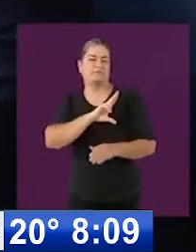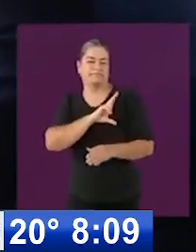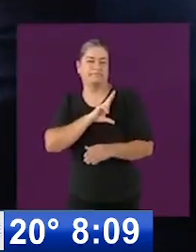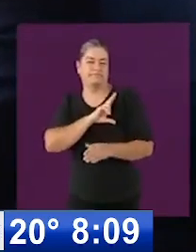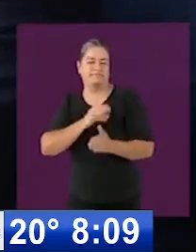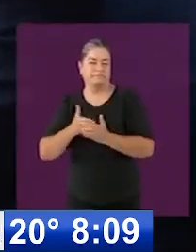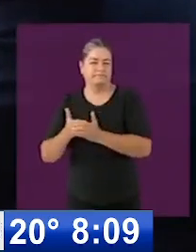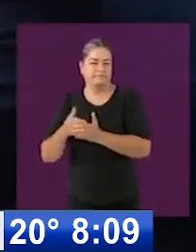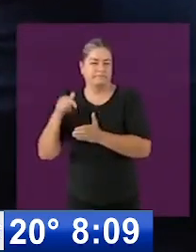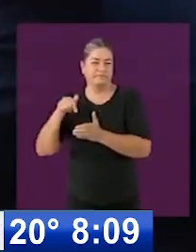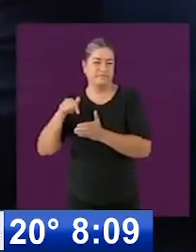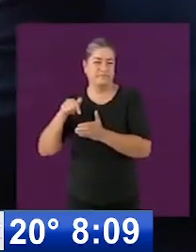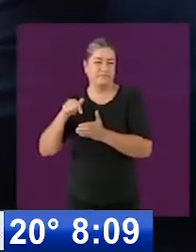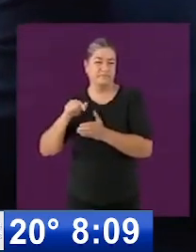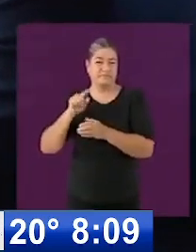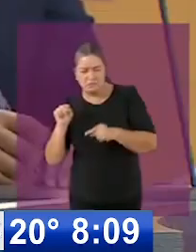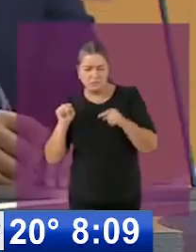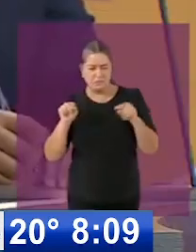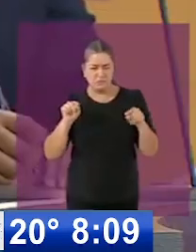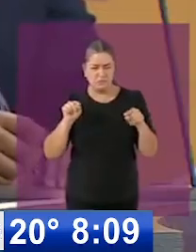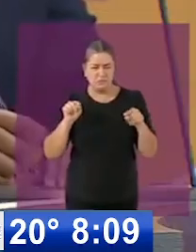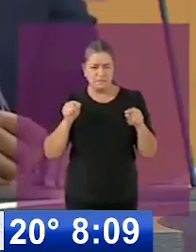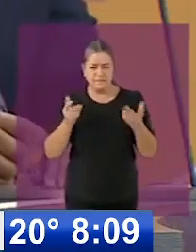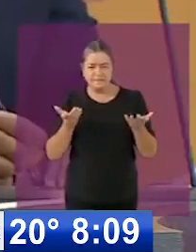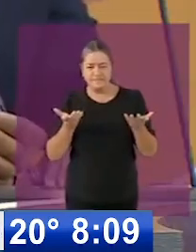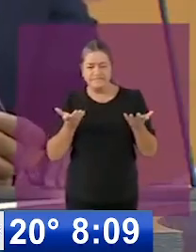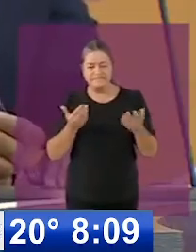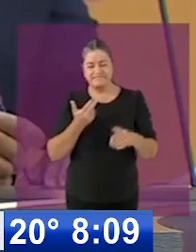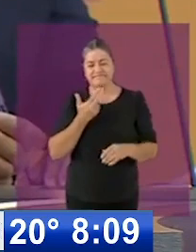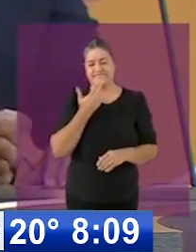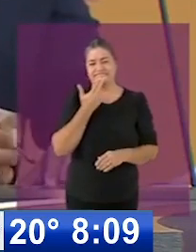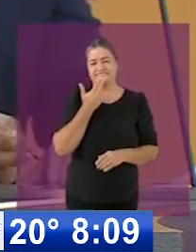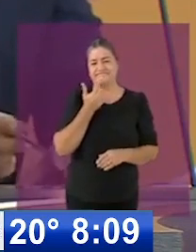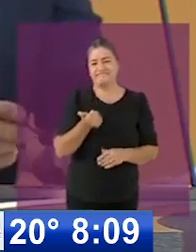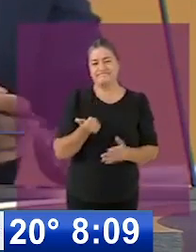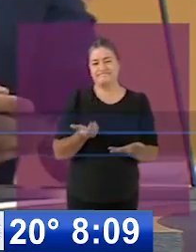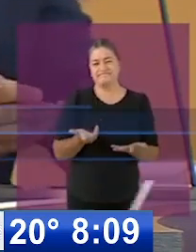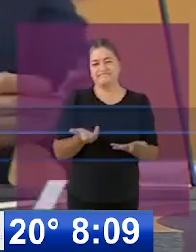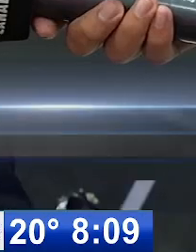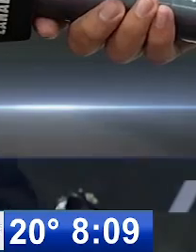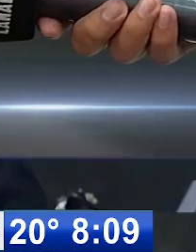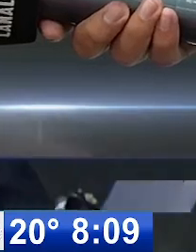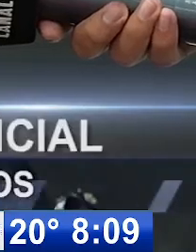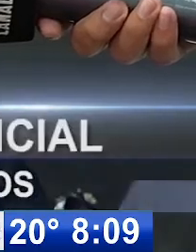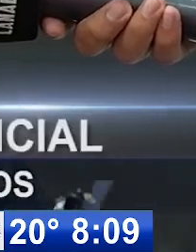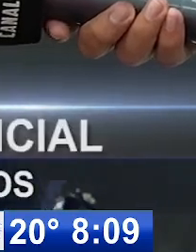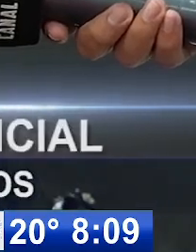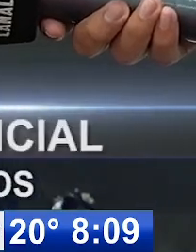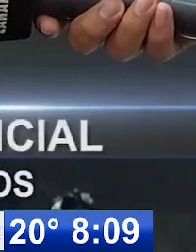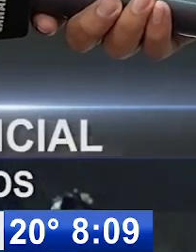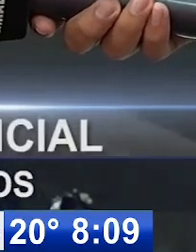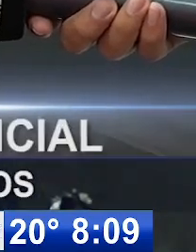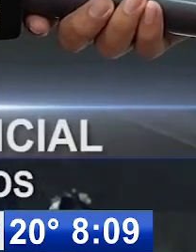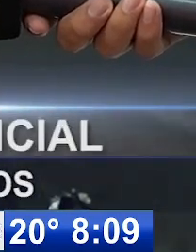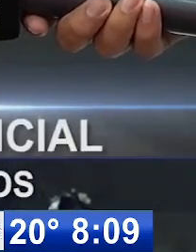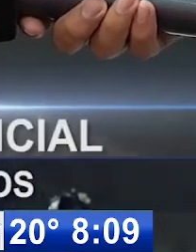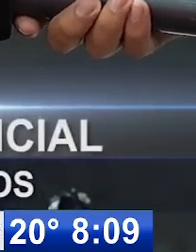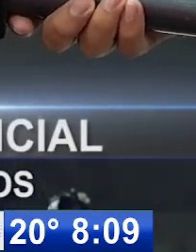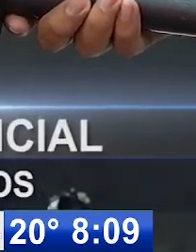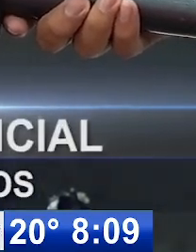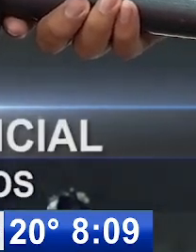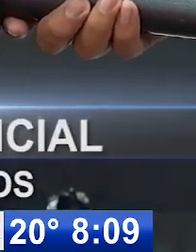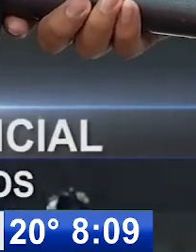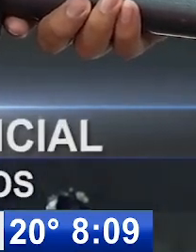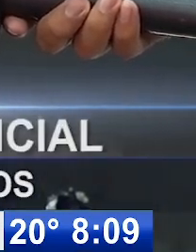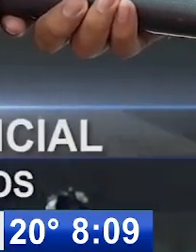profundizar en sus propuestas y dejar de ser combativos entre ellos para presentar mejor su propuesta para Sandra Rodríguez wong presidenta del